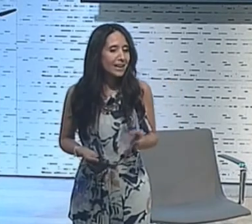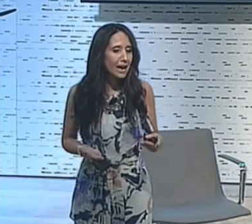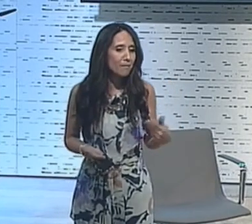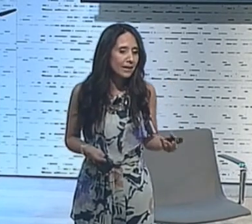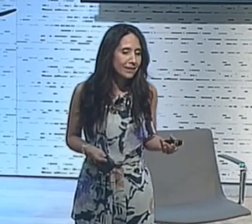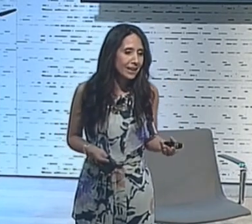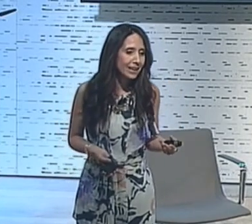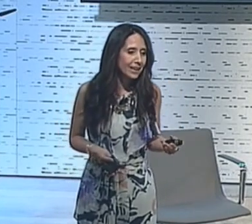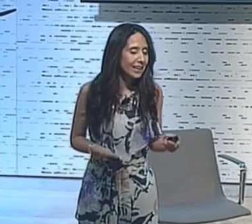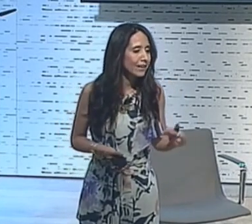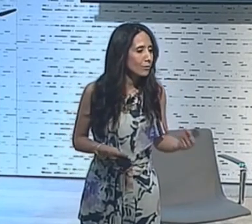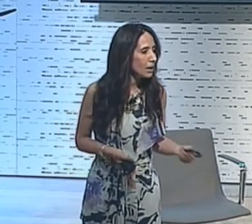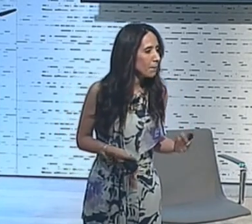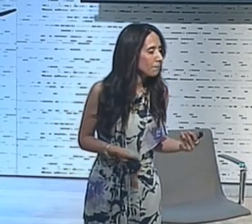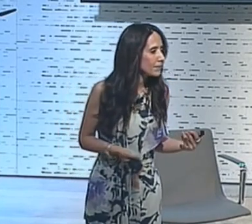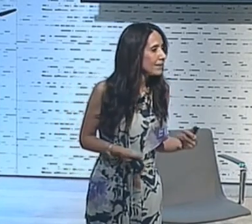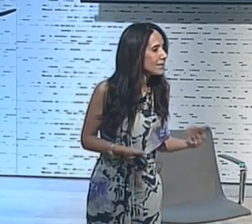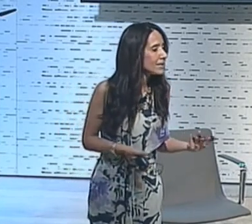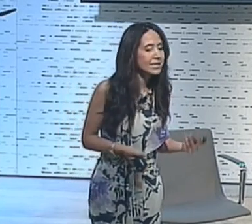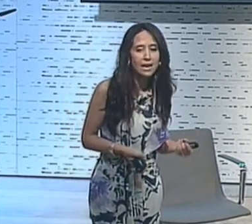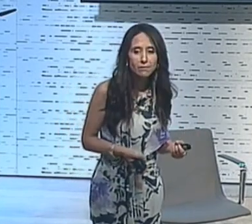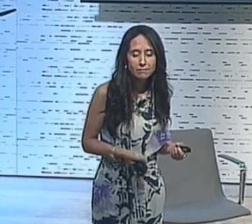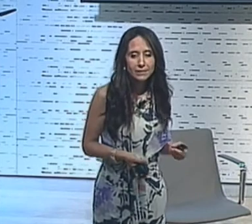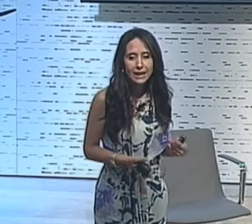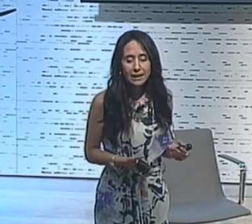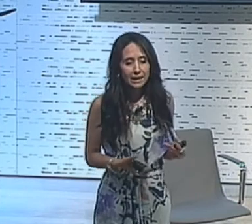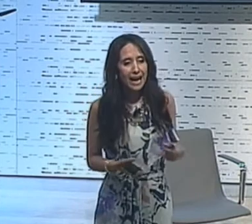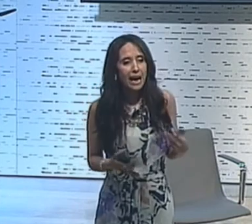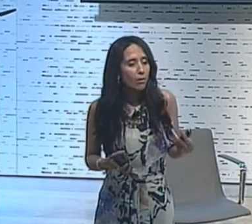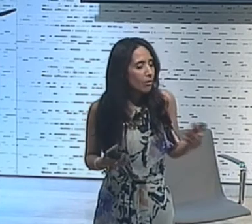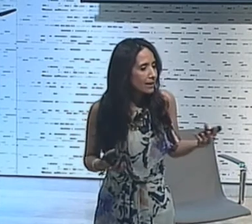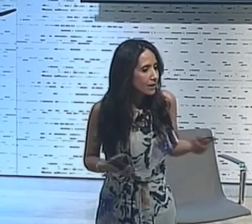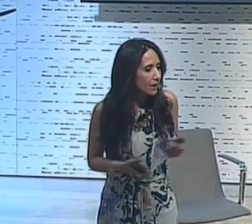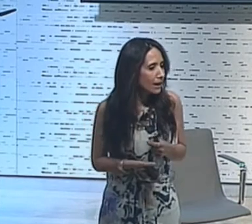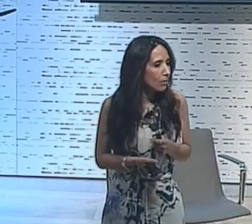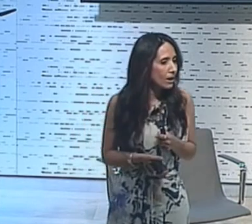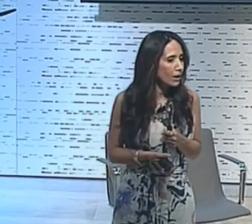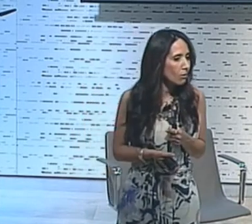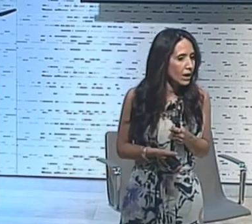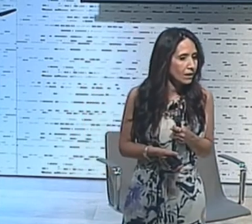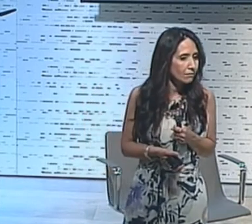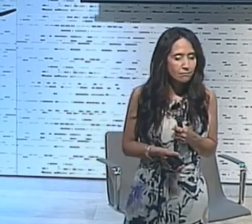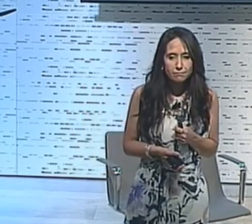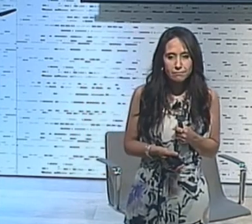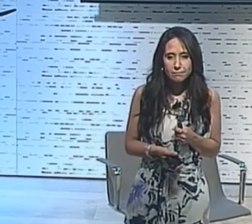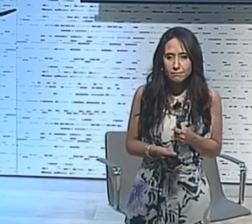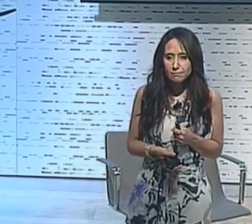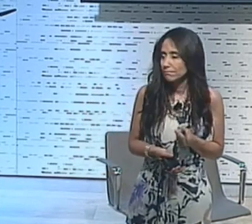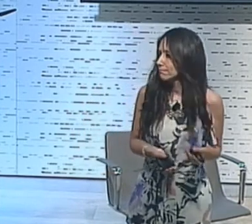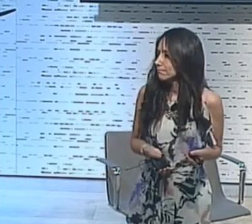ustedes realmente en la escuela les enseñaron algo acerca del lenguaje oral?